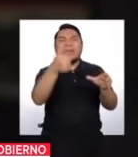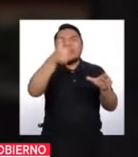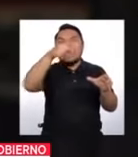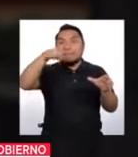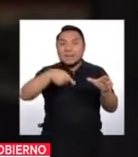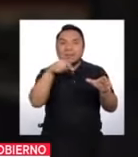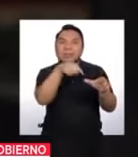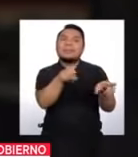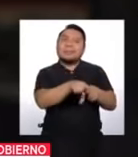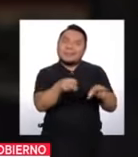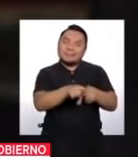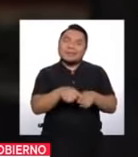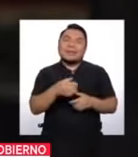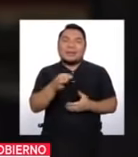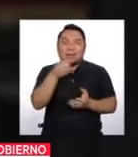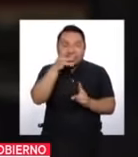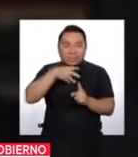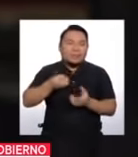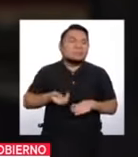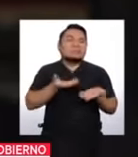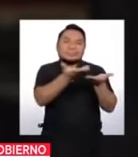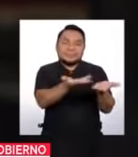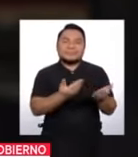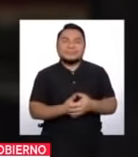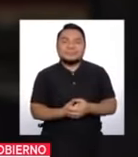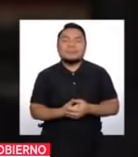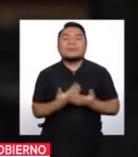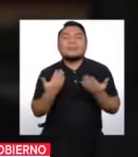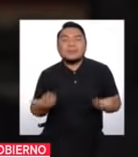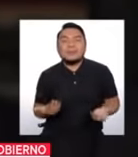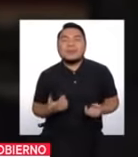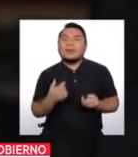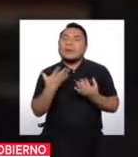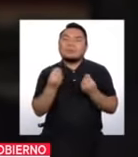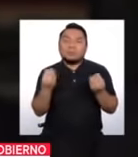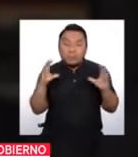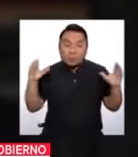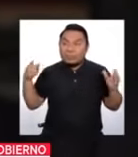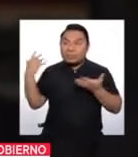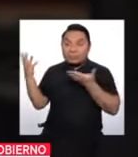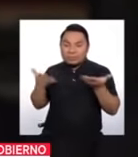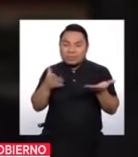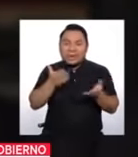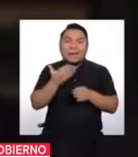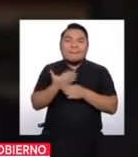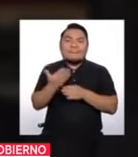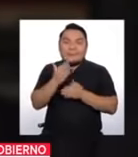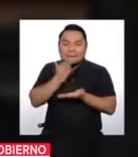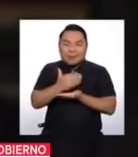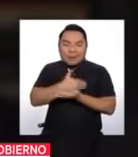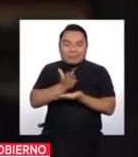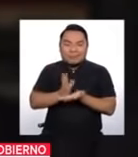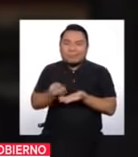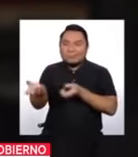Es un tablero muy dinámico en el cual tenemos que calibrar bien cómo se reparten esos recursos. Lo mismo